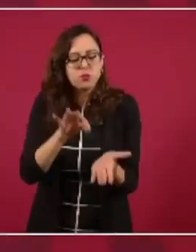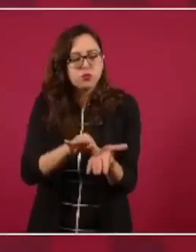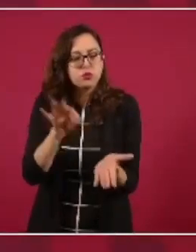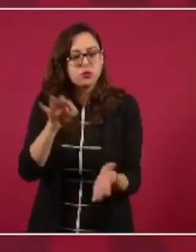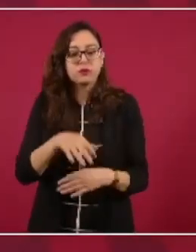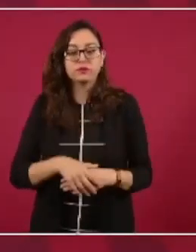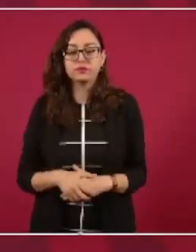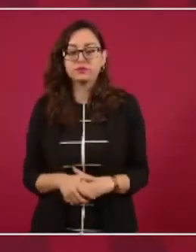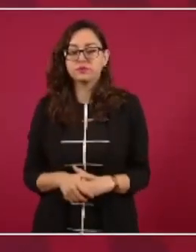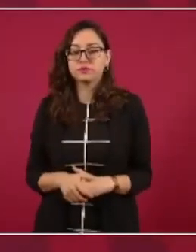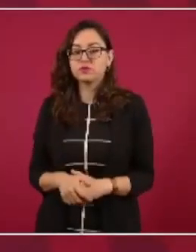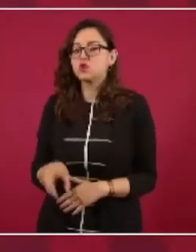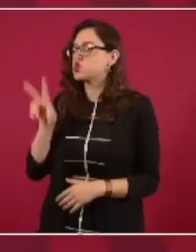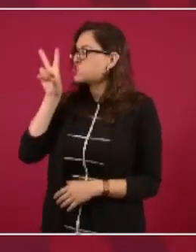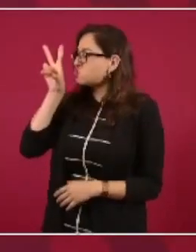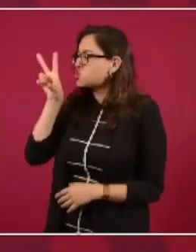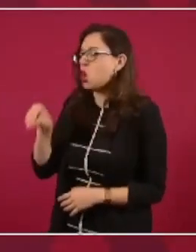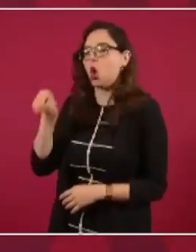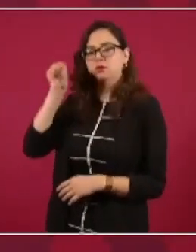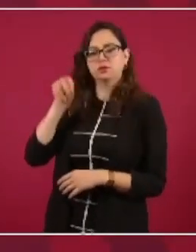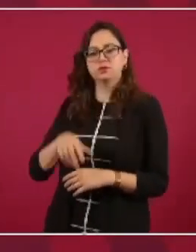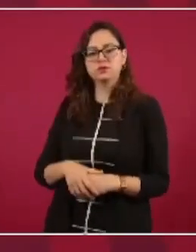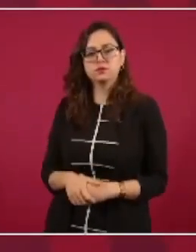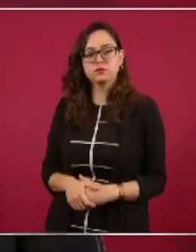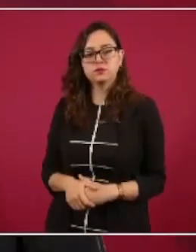Y me dice, no.